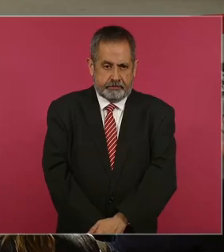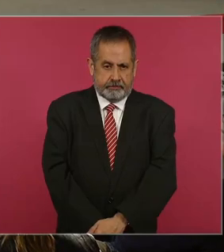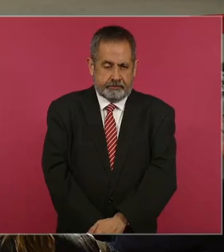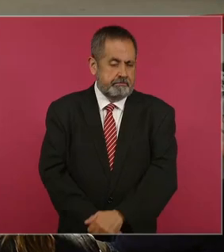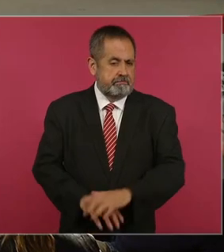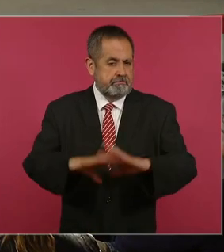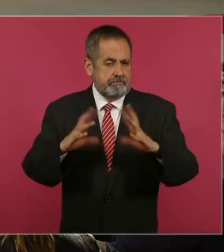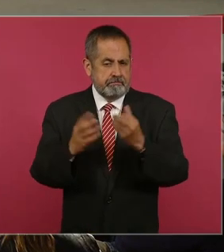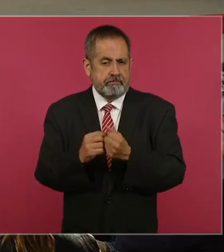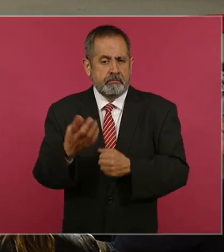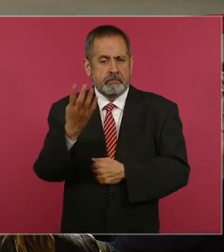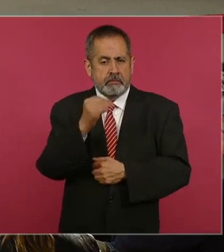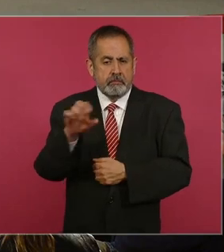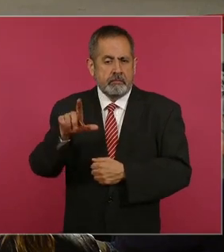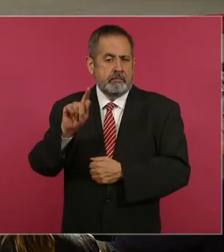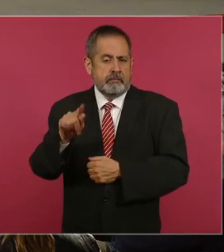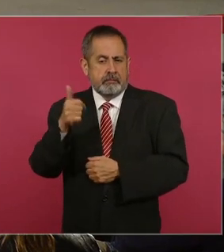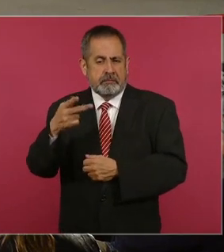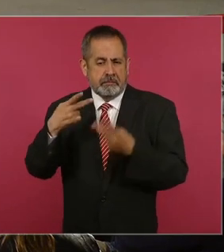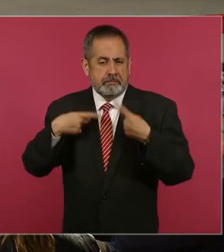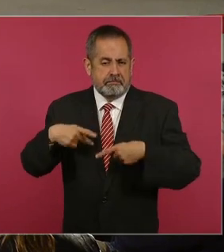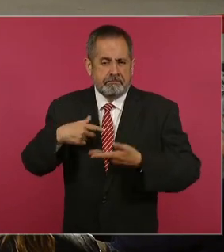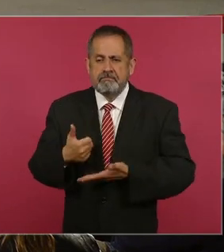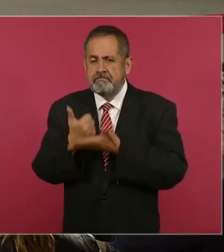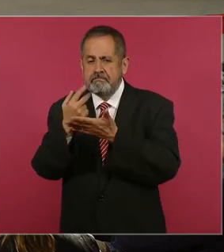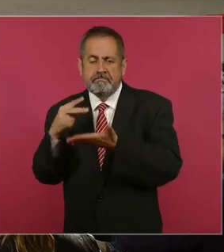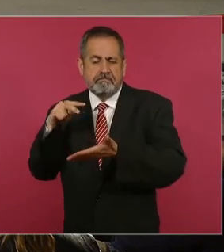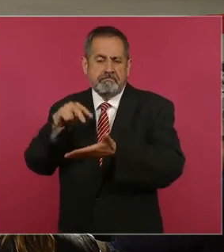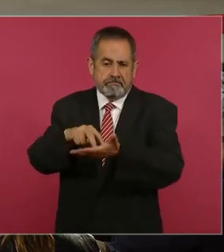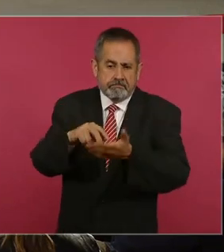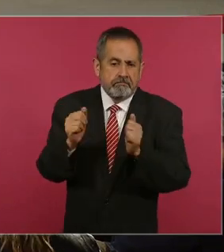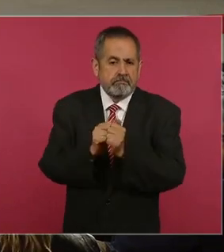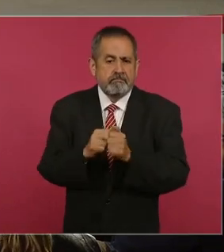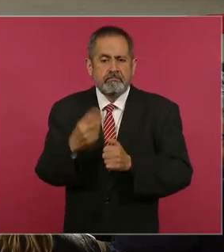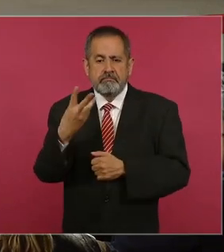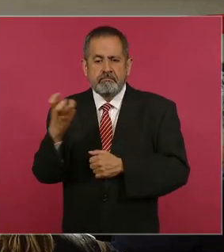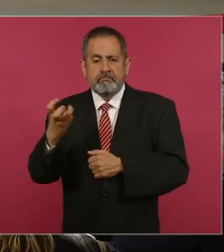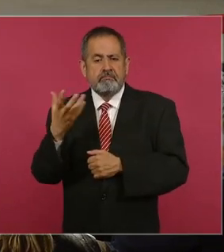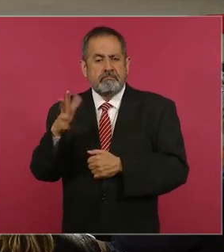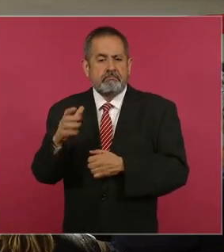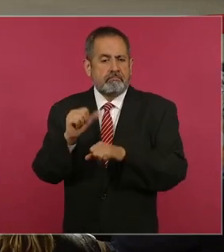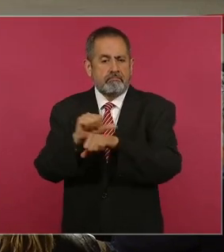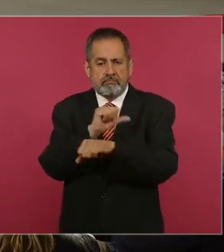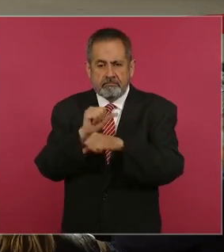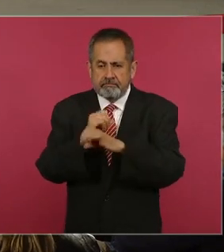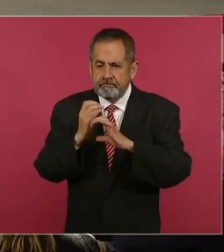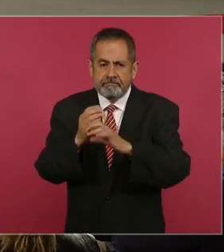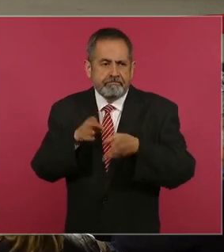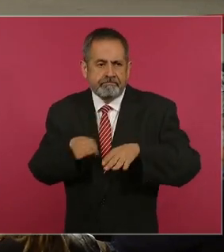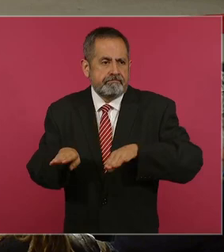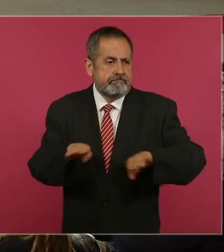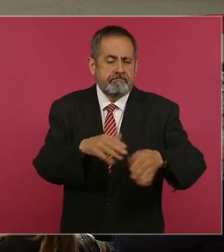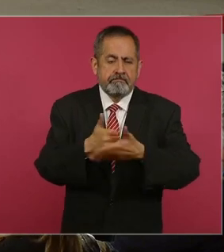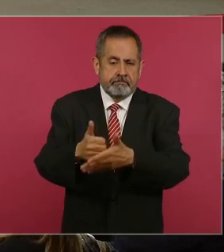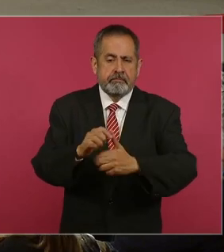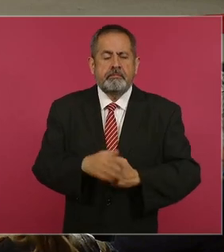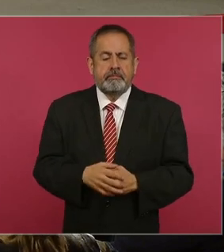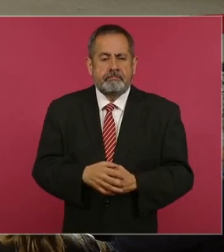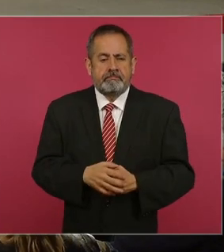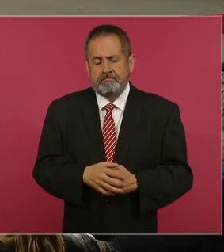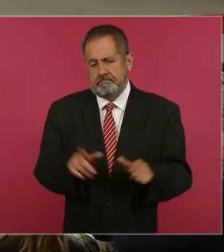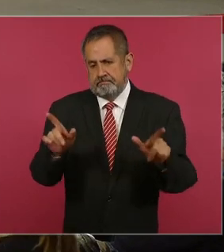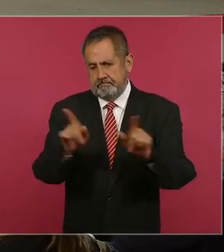de 976 y un total de vehículos de 310. Concluyo mi participación